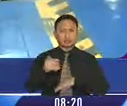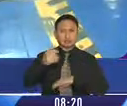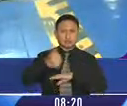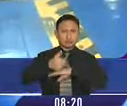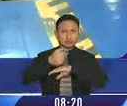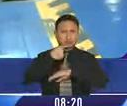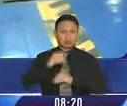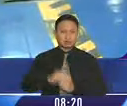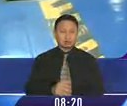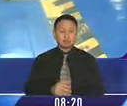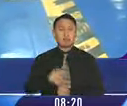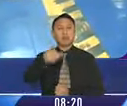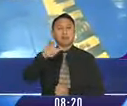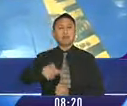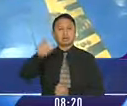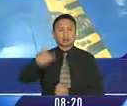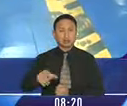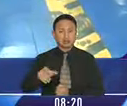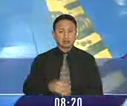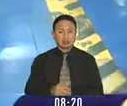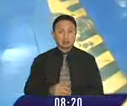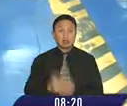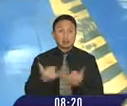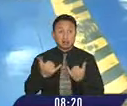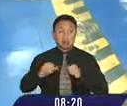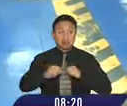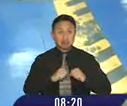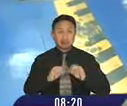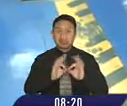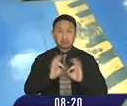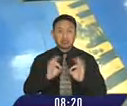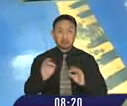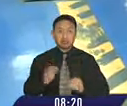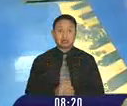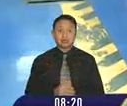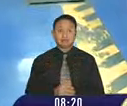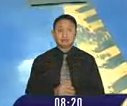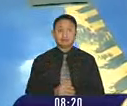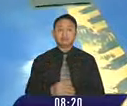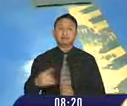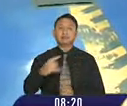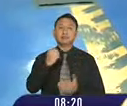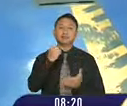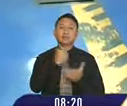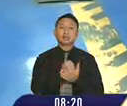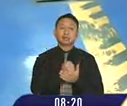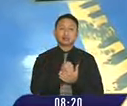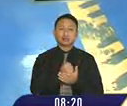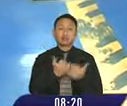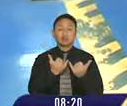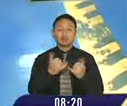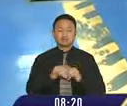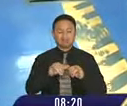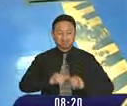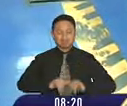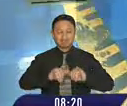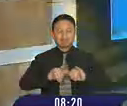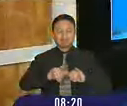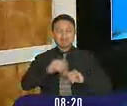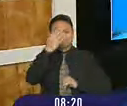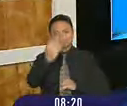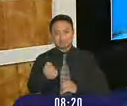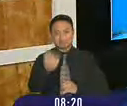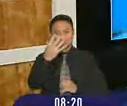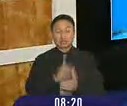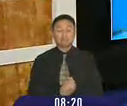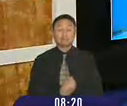autoridad, pues hay algunas personas que no han realizado este trámite también de la matrícula. Así que con esta información, Robert, seguimos contigo. Buenos días.